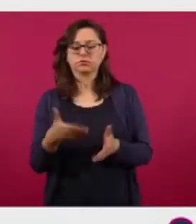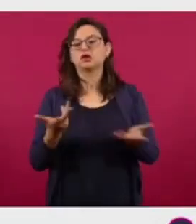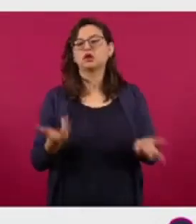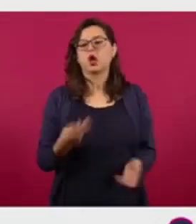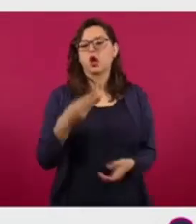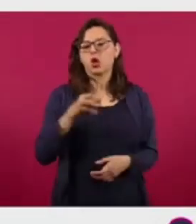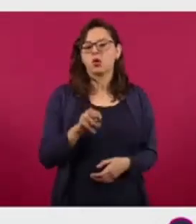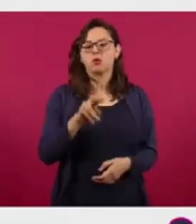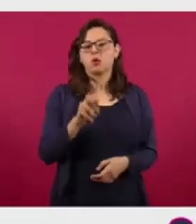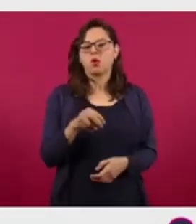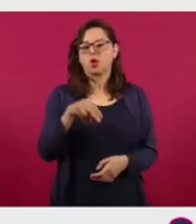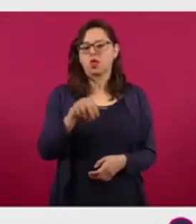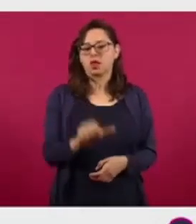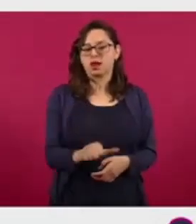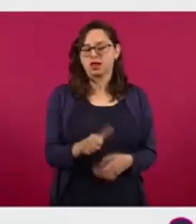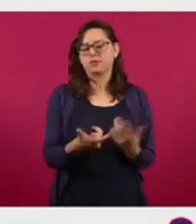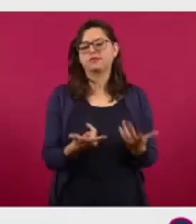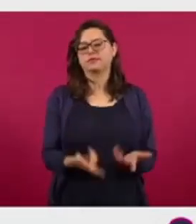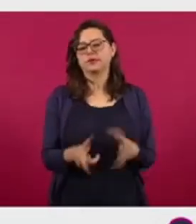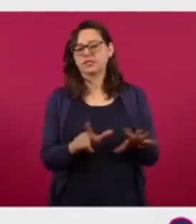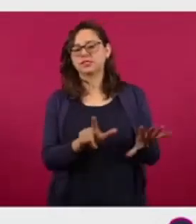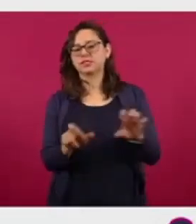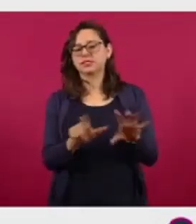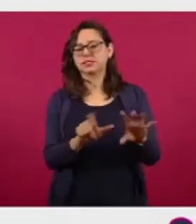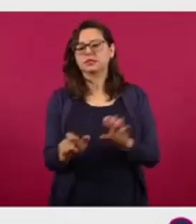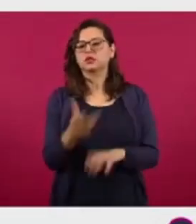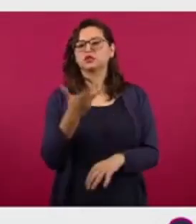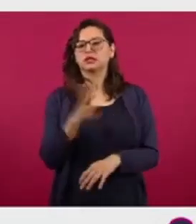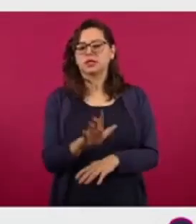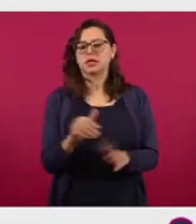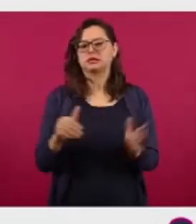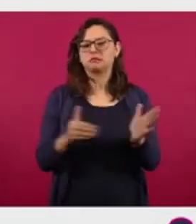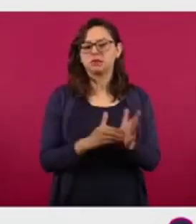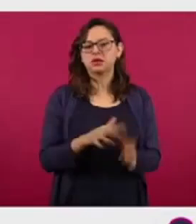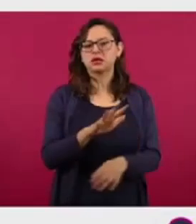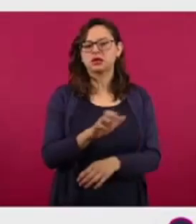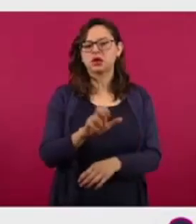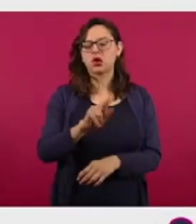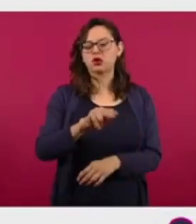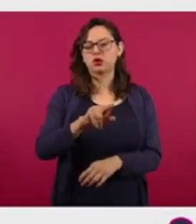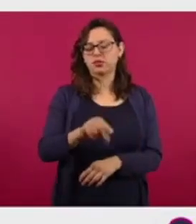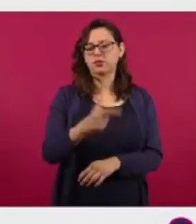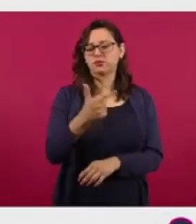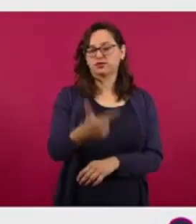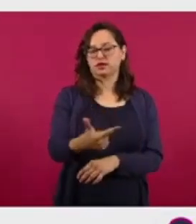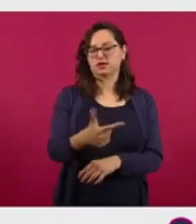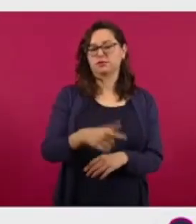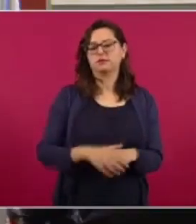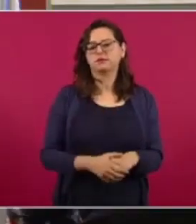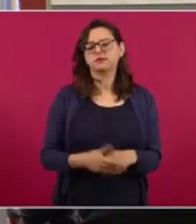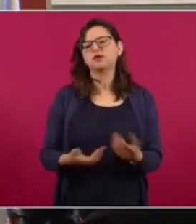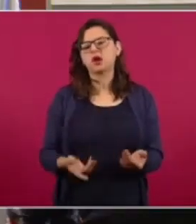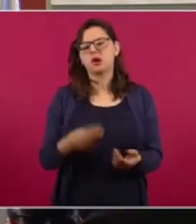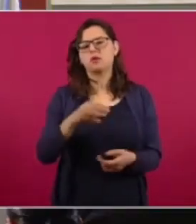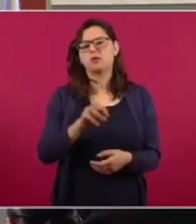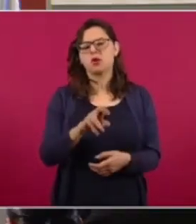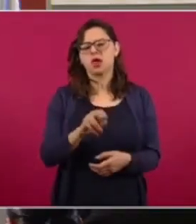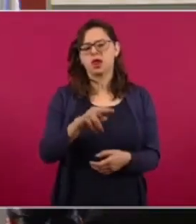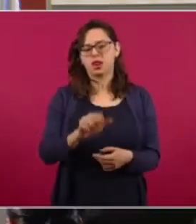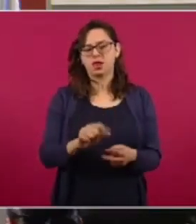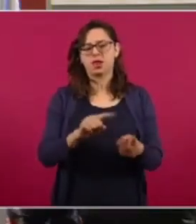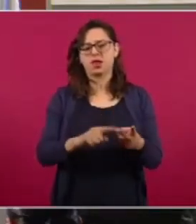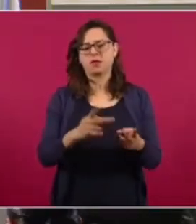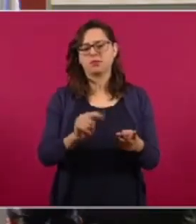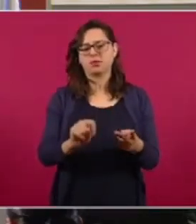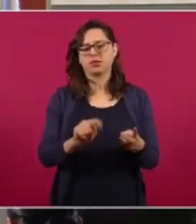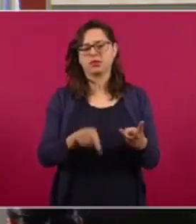710.587 para la coalición Morena PT